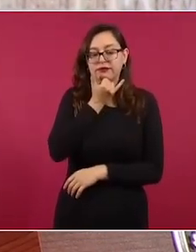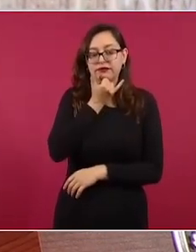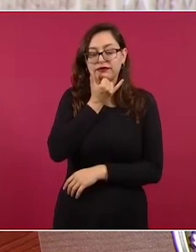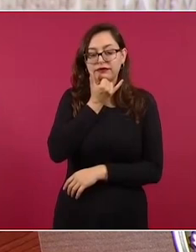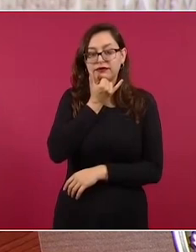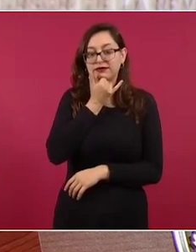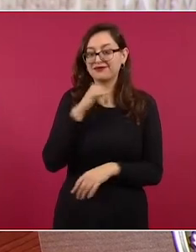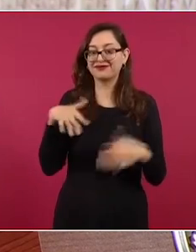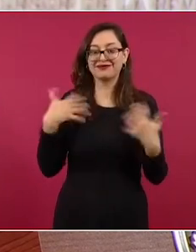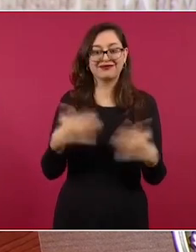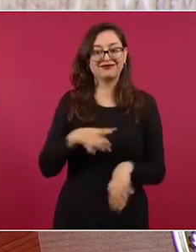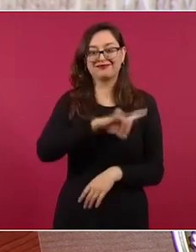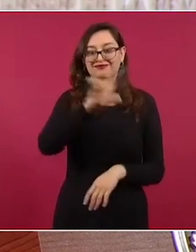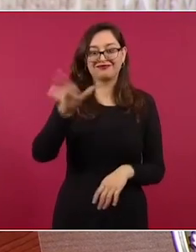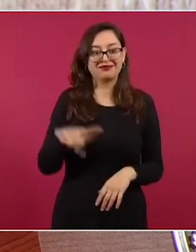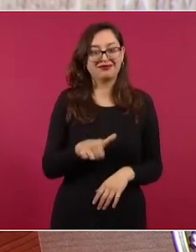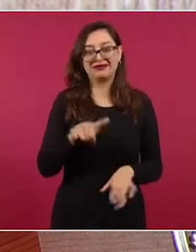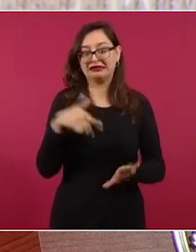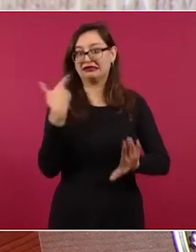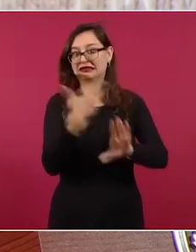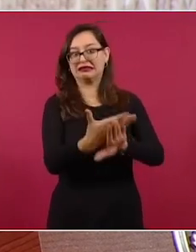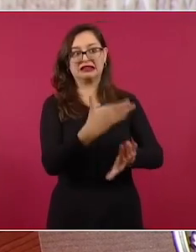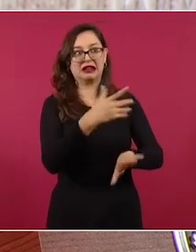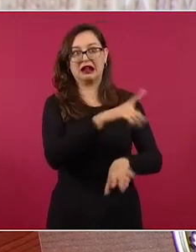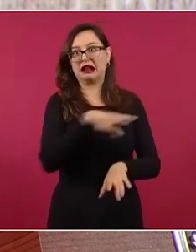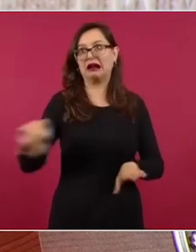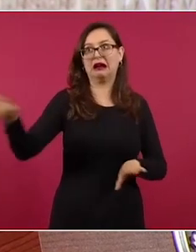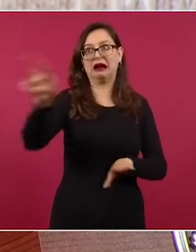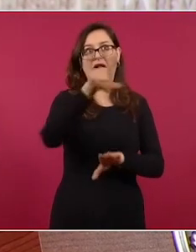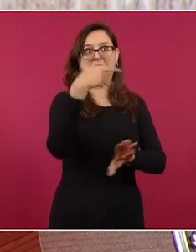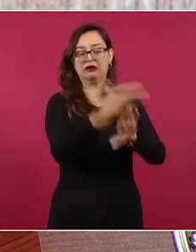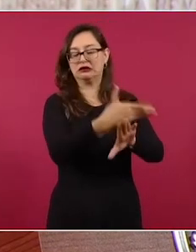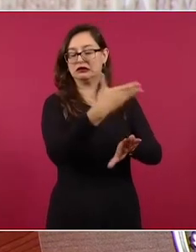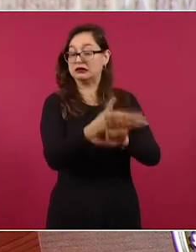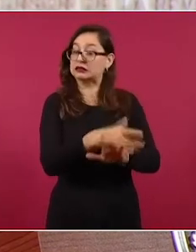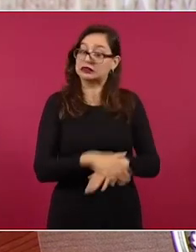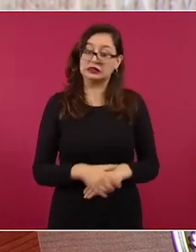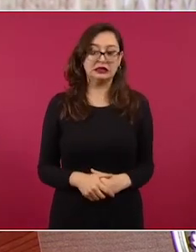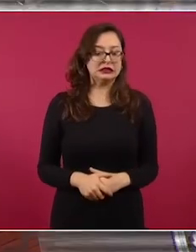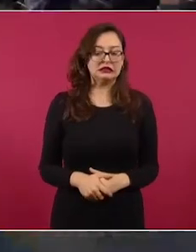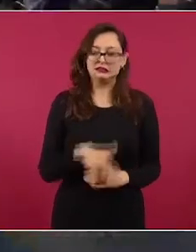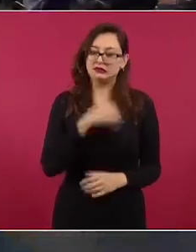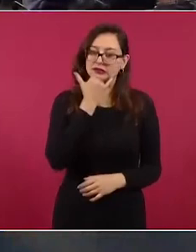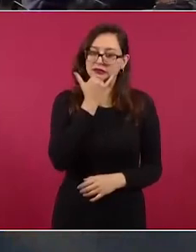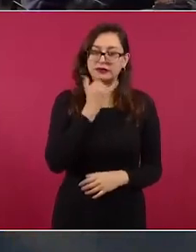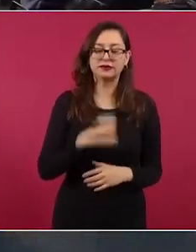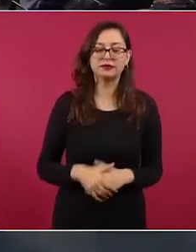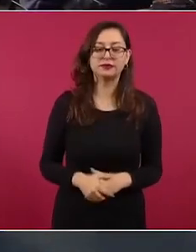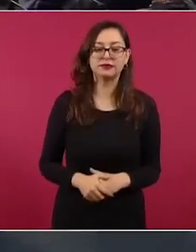porque luego les va re mal a los que menciono. En Twitter. Sí.